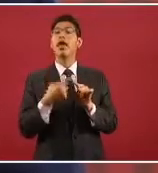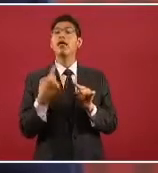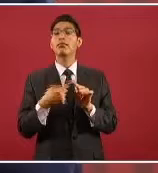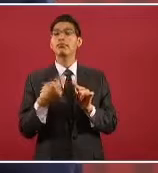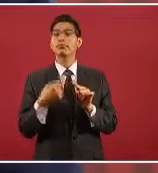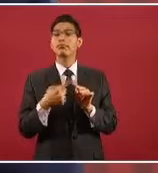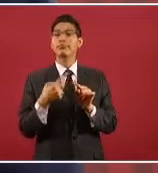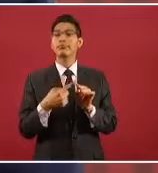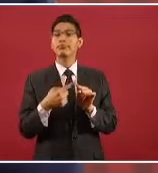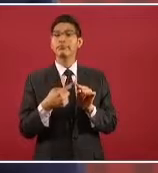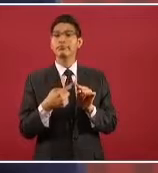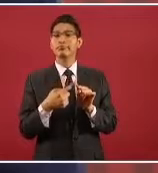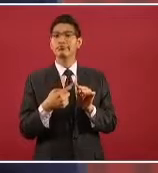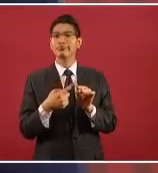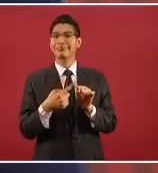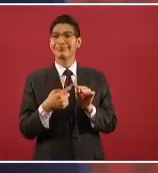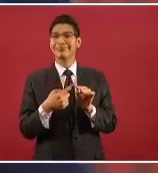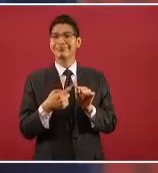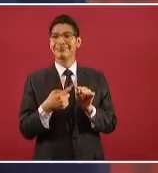prioritaria a los más